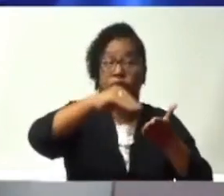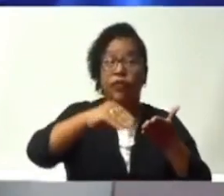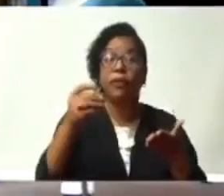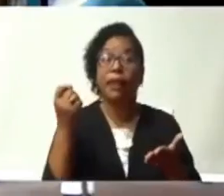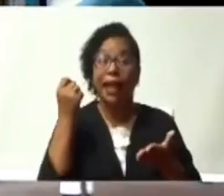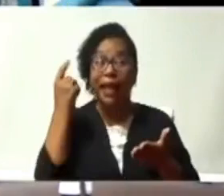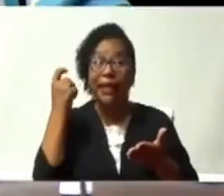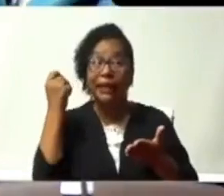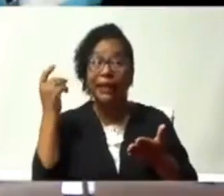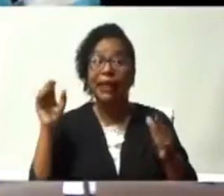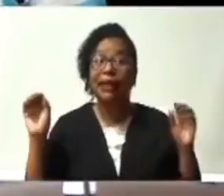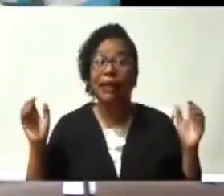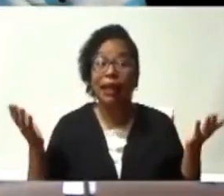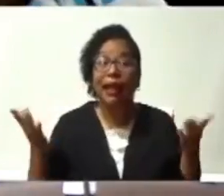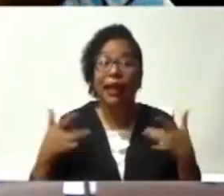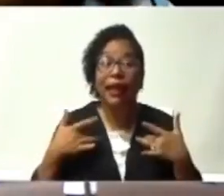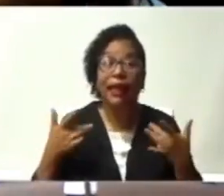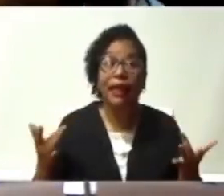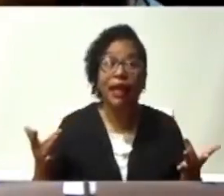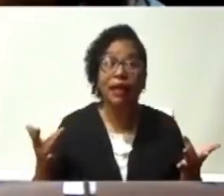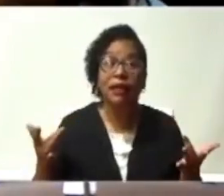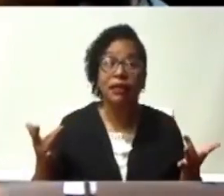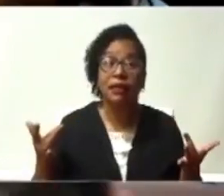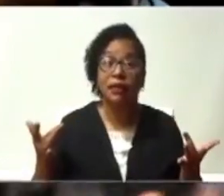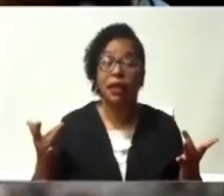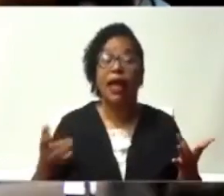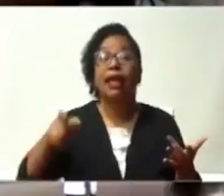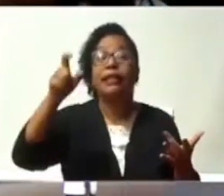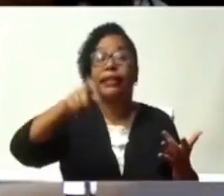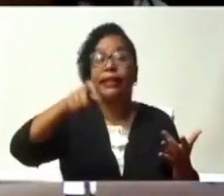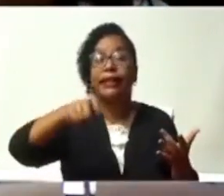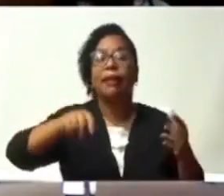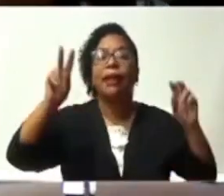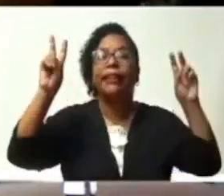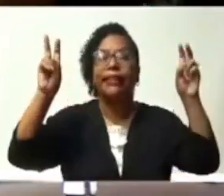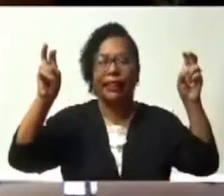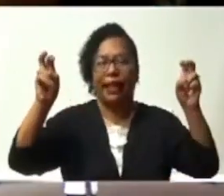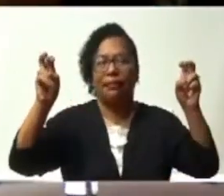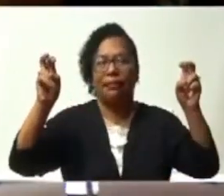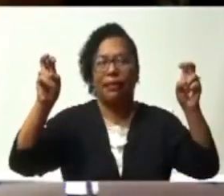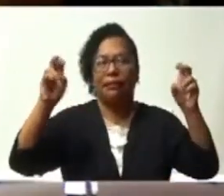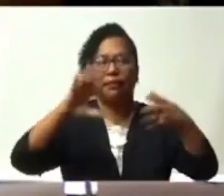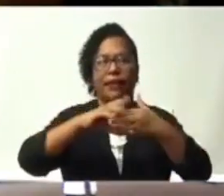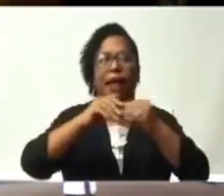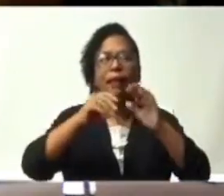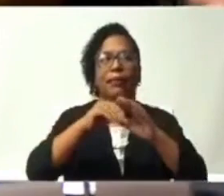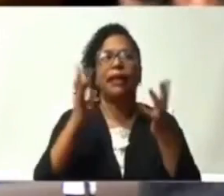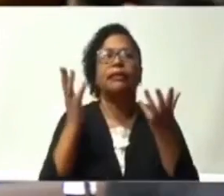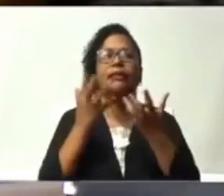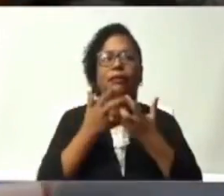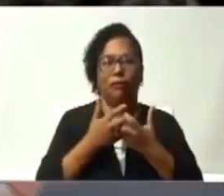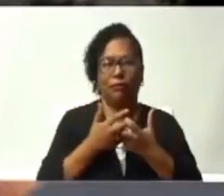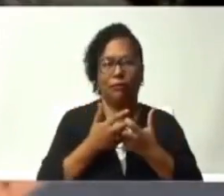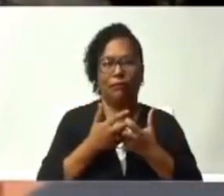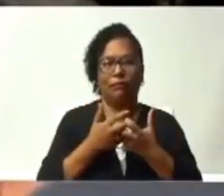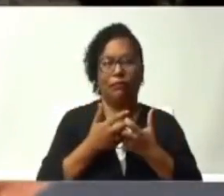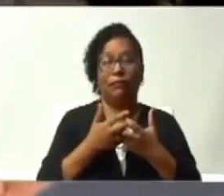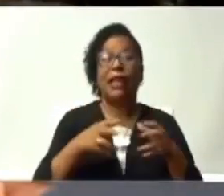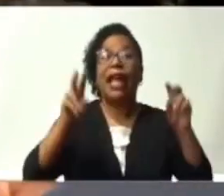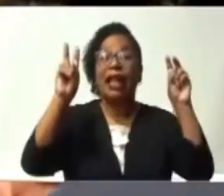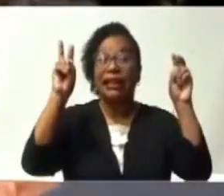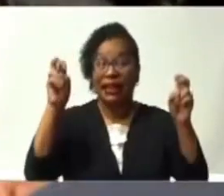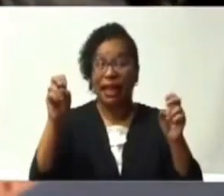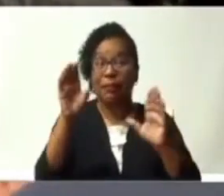puedo pasar, presidenta, son de 10 minutos que me toca. No, entre al tema, por favor. Presidenta, el tema lo da la Constitución. Y